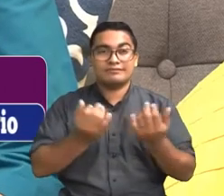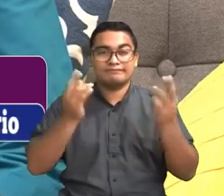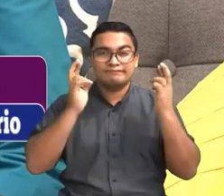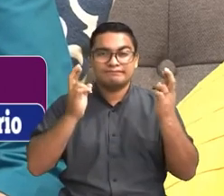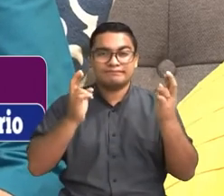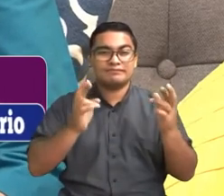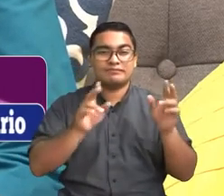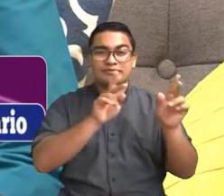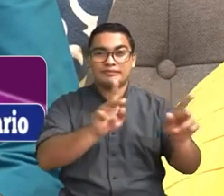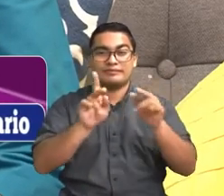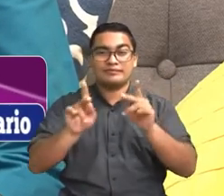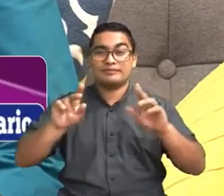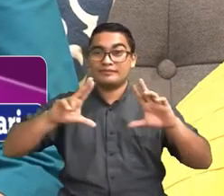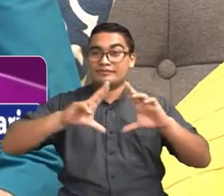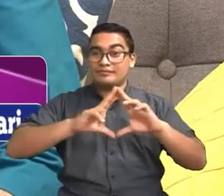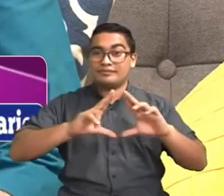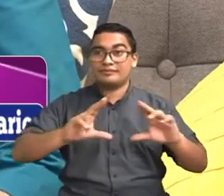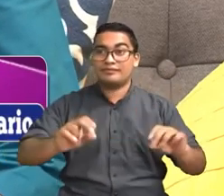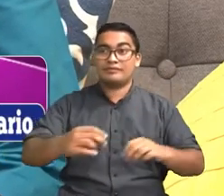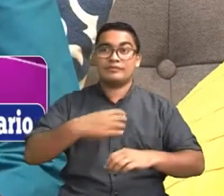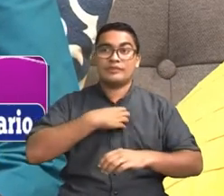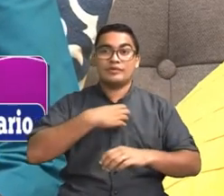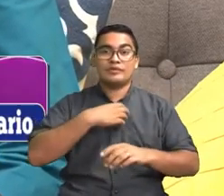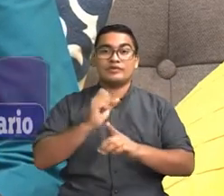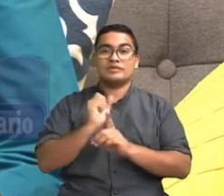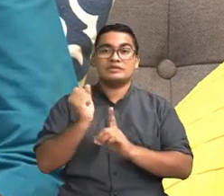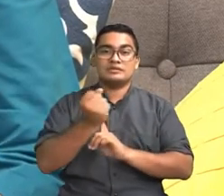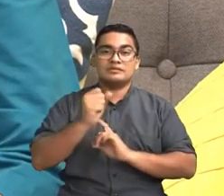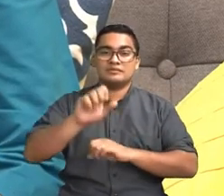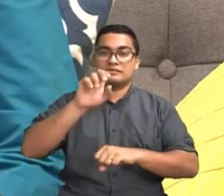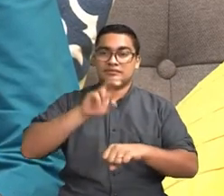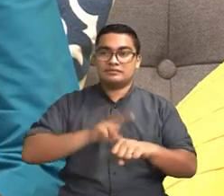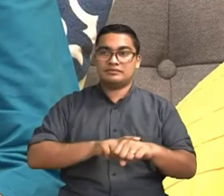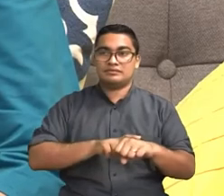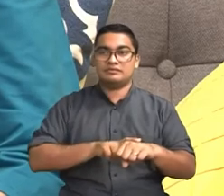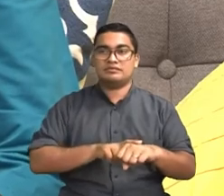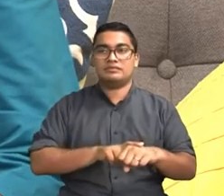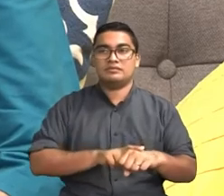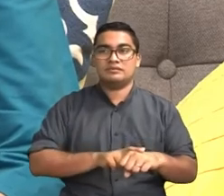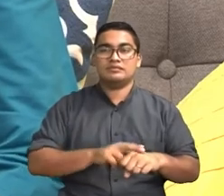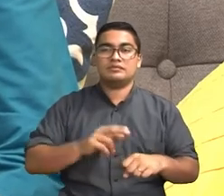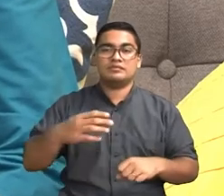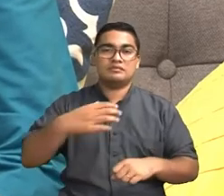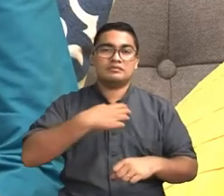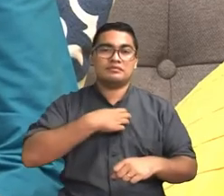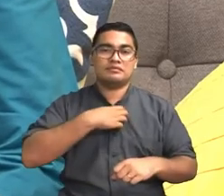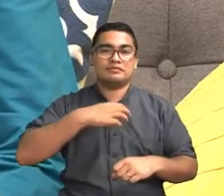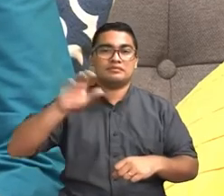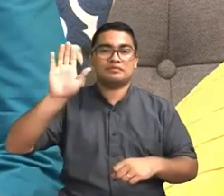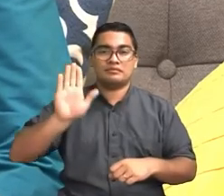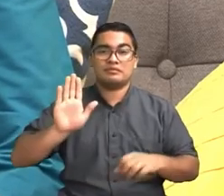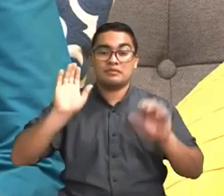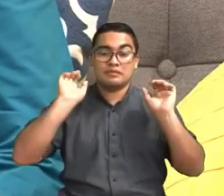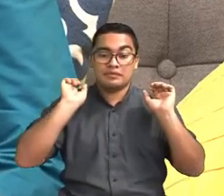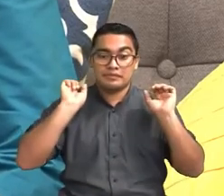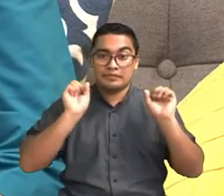y los nicaragüenses. Desde este parlamento también tenemos ese compromiso para